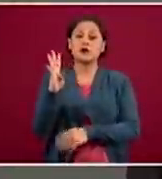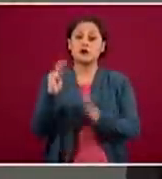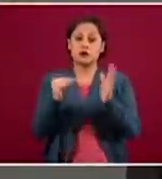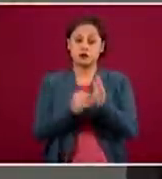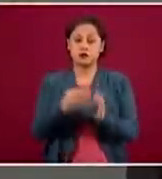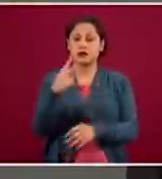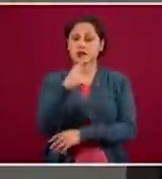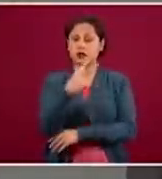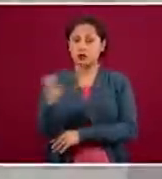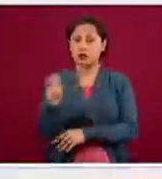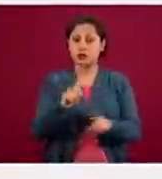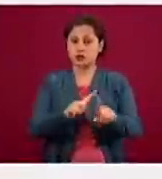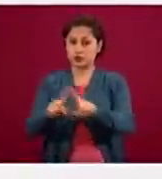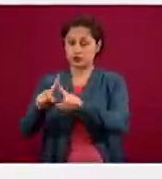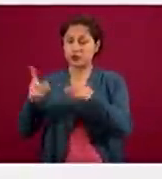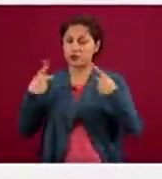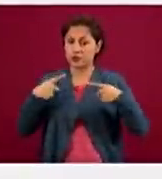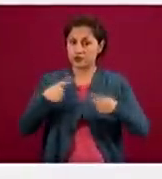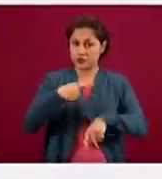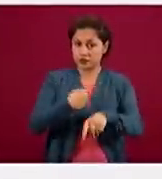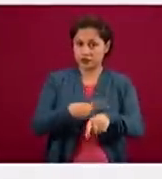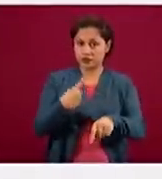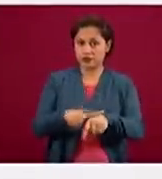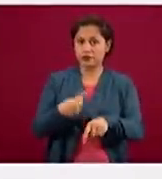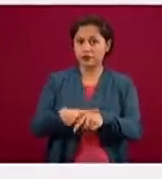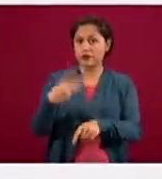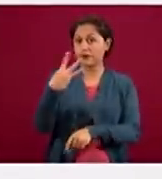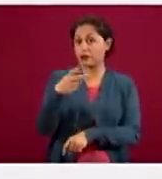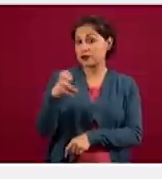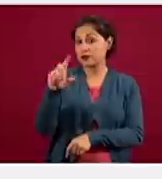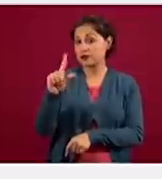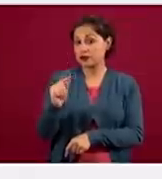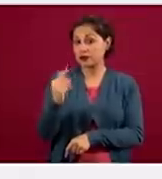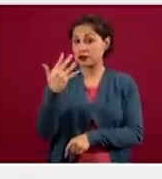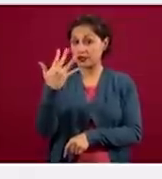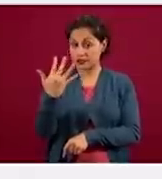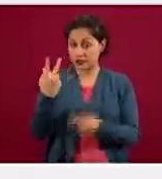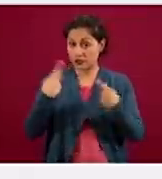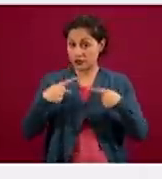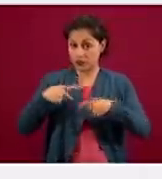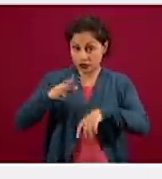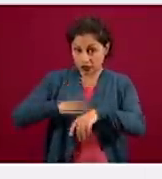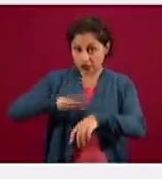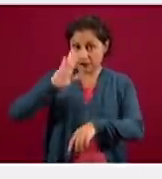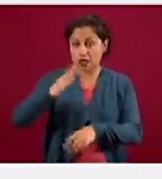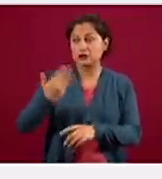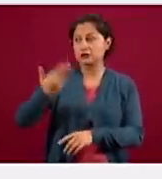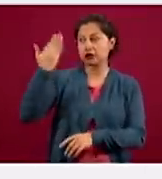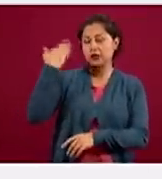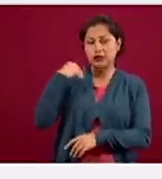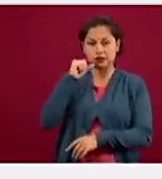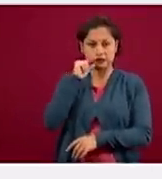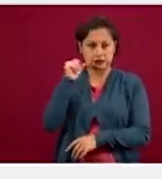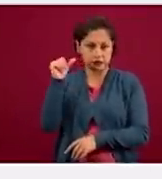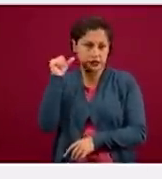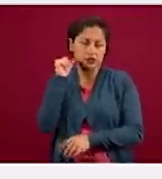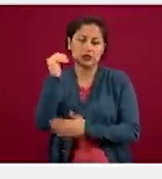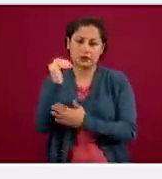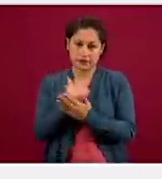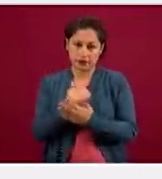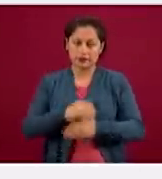4.219 casos, es un incremento de 375 casos en relación a lo que teníamos el día de